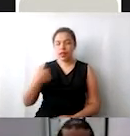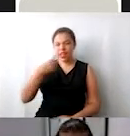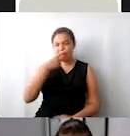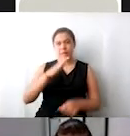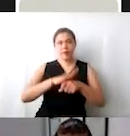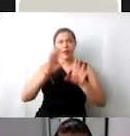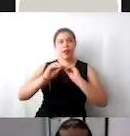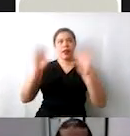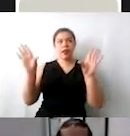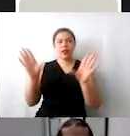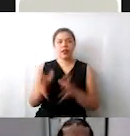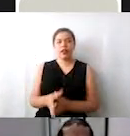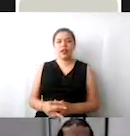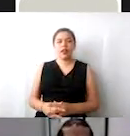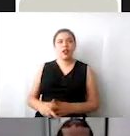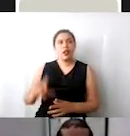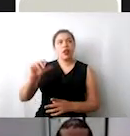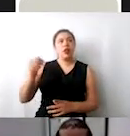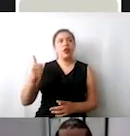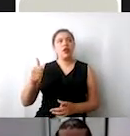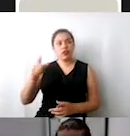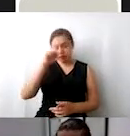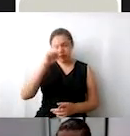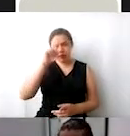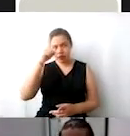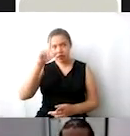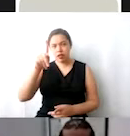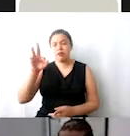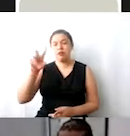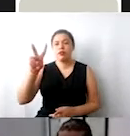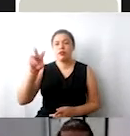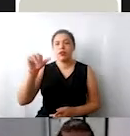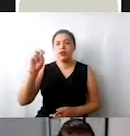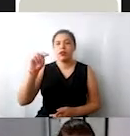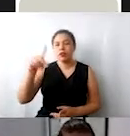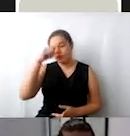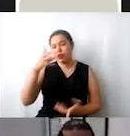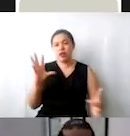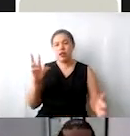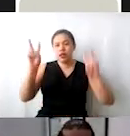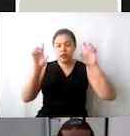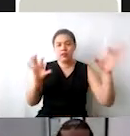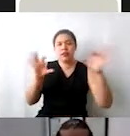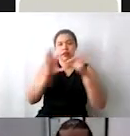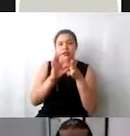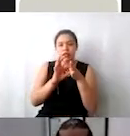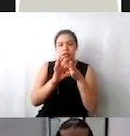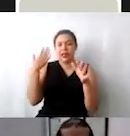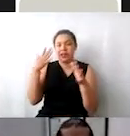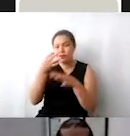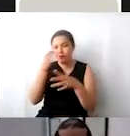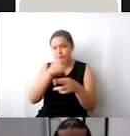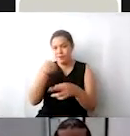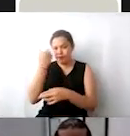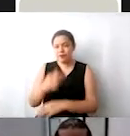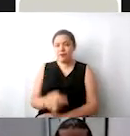claro, que es otro criterio de la PRODECON que está relacionado con el que acabamos de ver. Aquí dice,